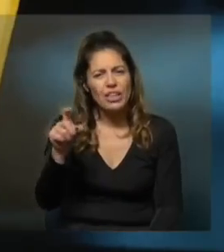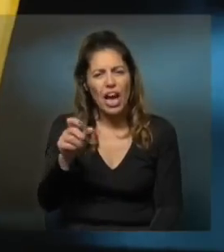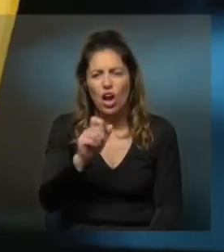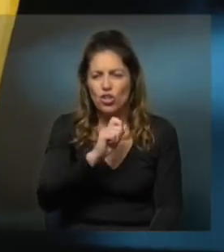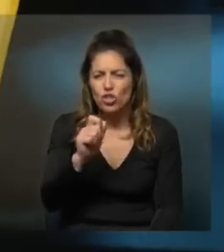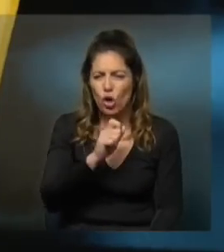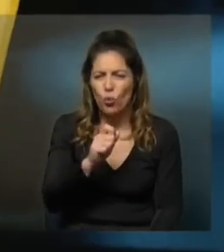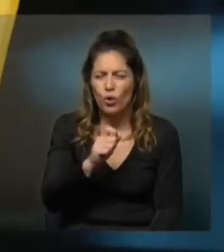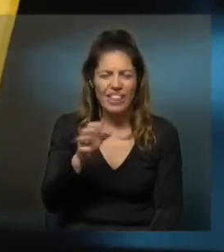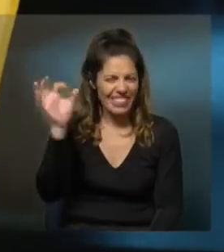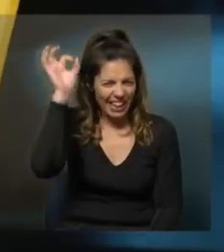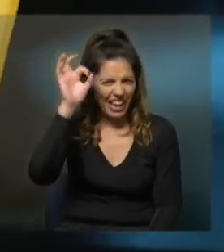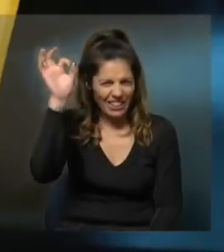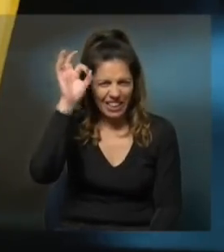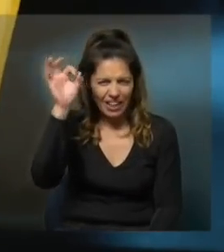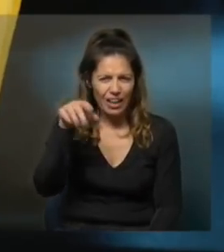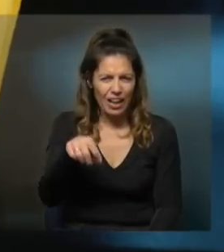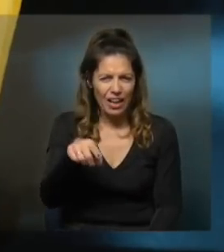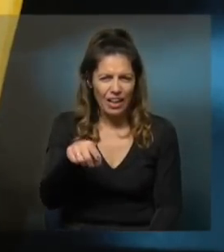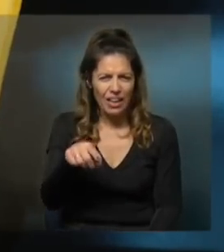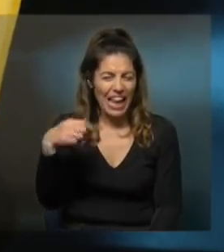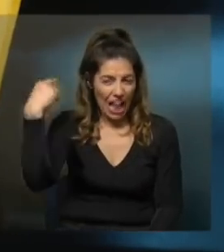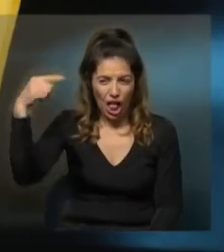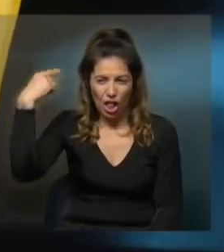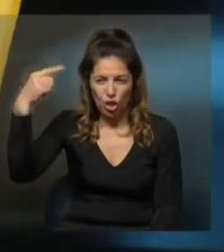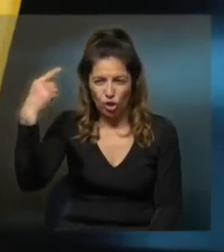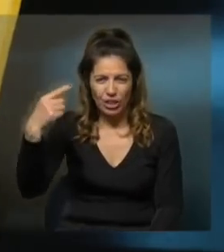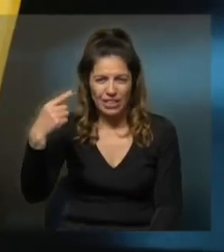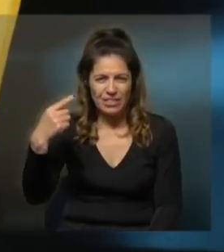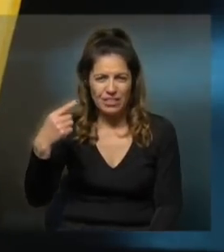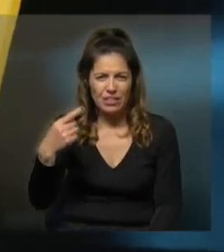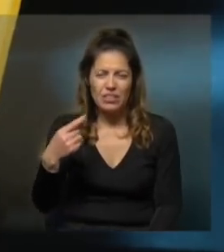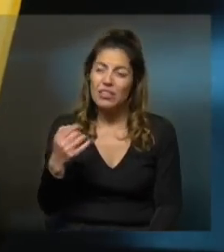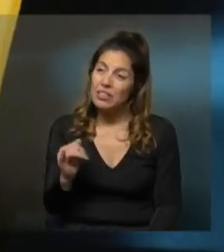de Inglaterra en Londres era muy